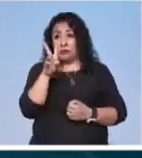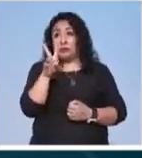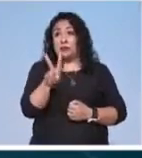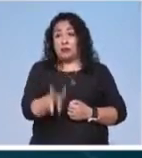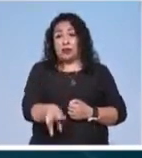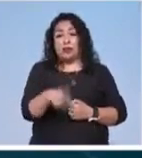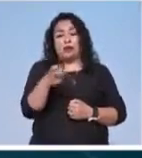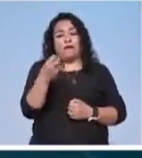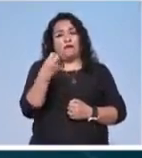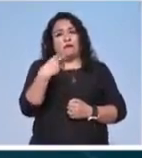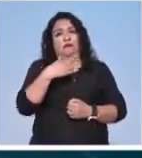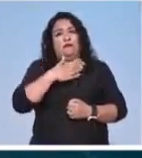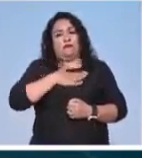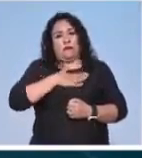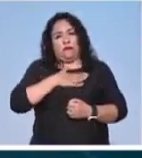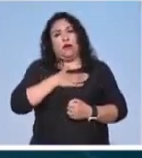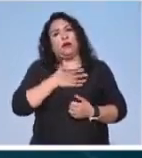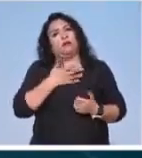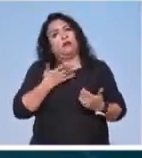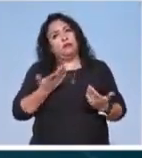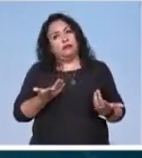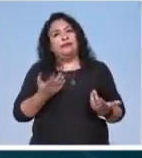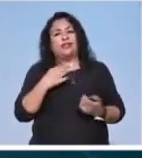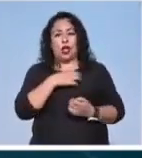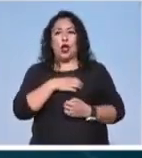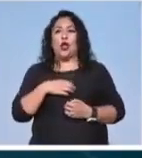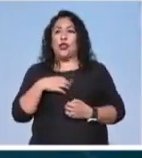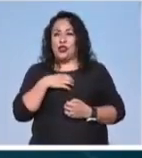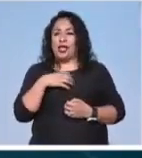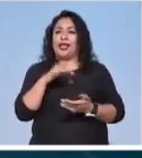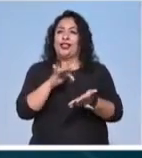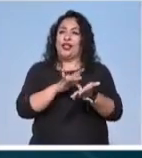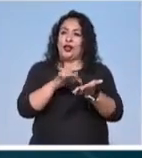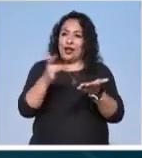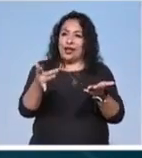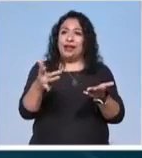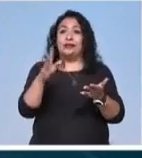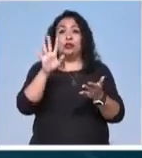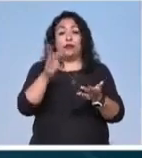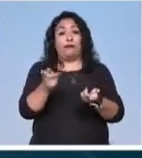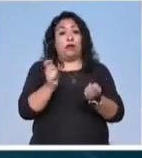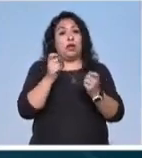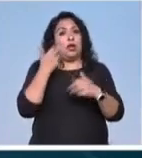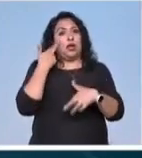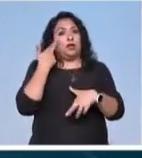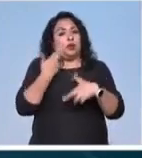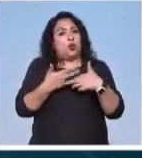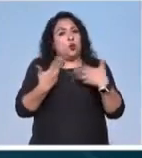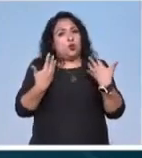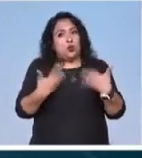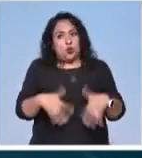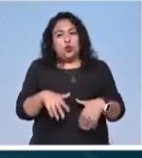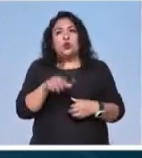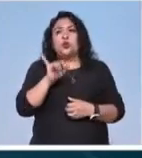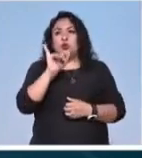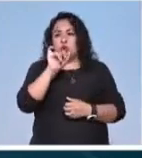pues es un honor. Así que estamos muy contentos, muy agradecidos y es una gran responsabilidad también